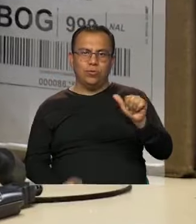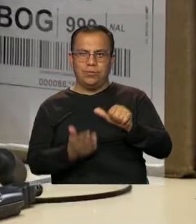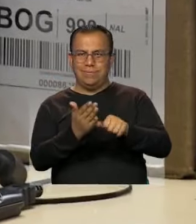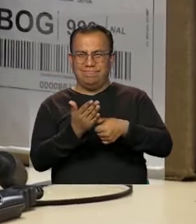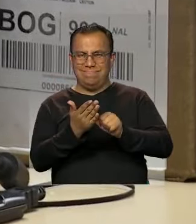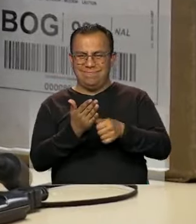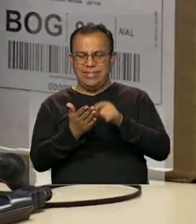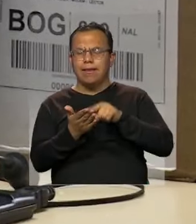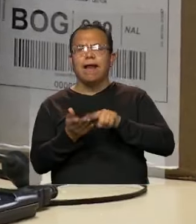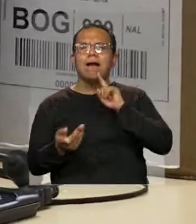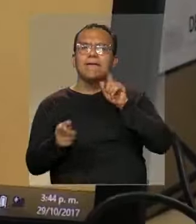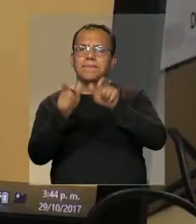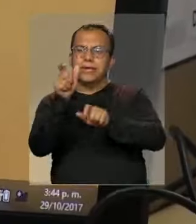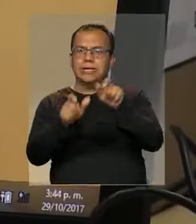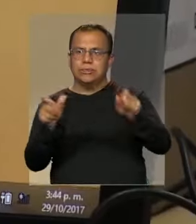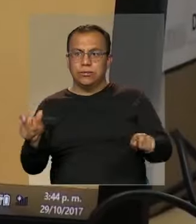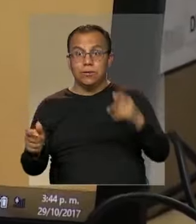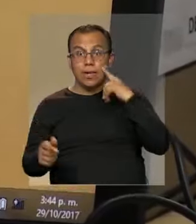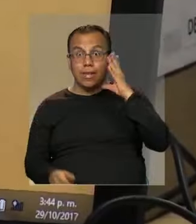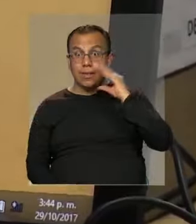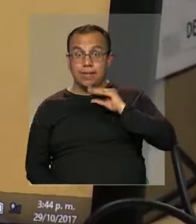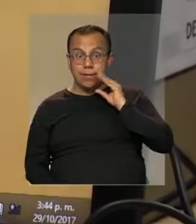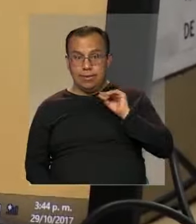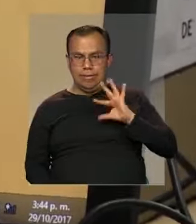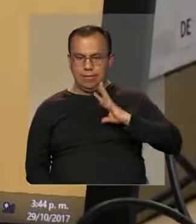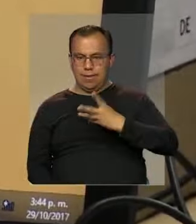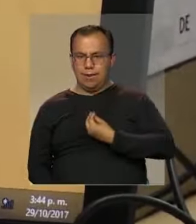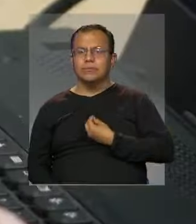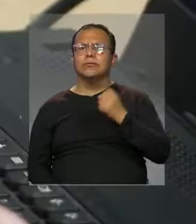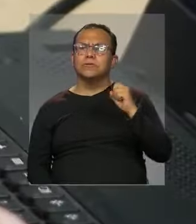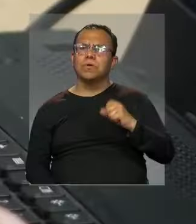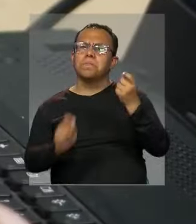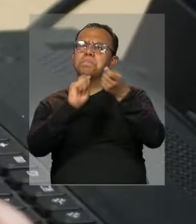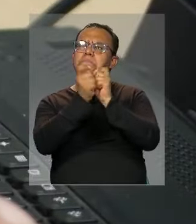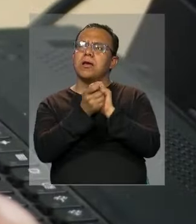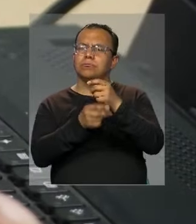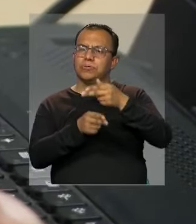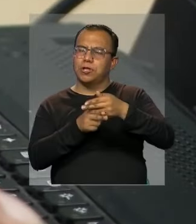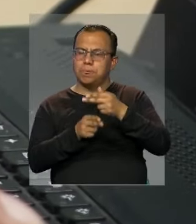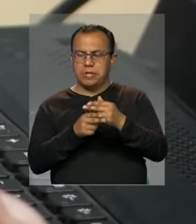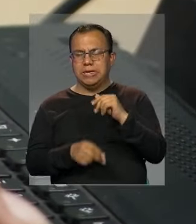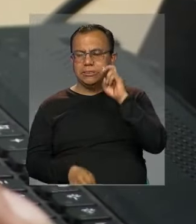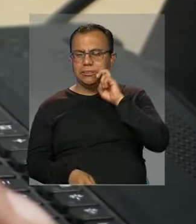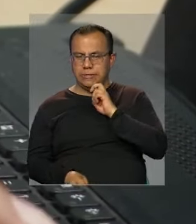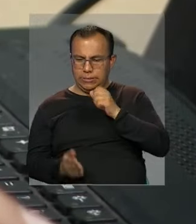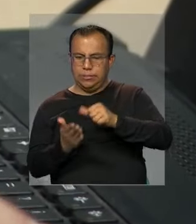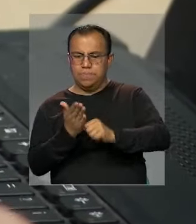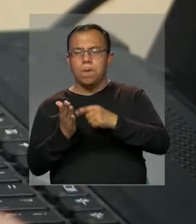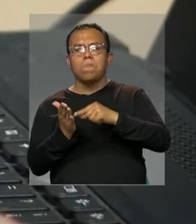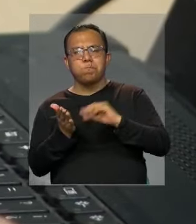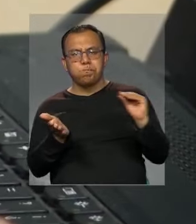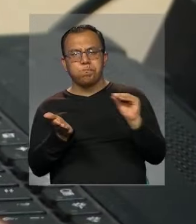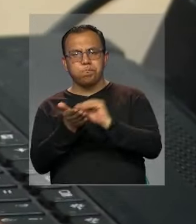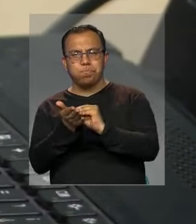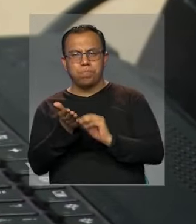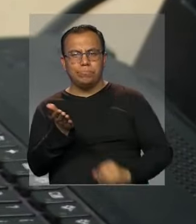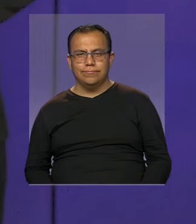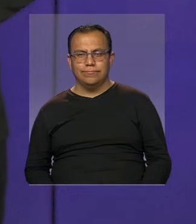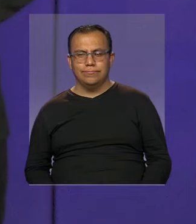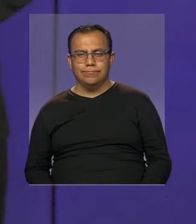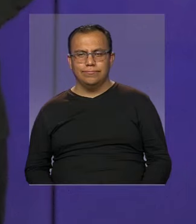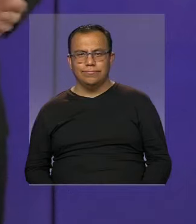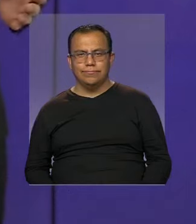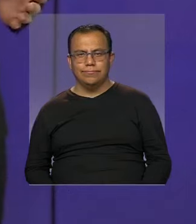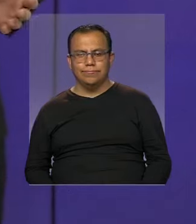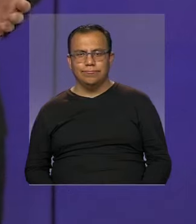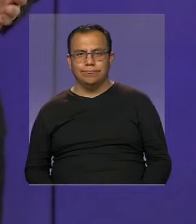con el fin de que las personas con experiencia de vida trans puedan modificar su nombre y sexo en el documento de identidad.